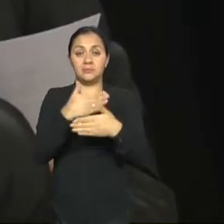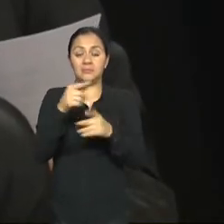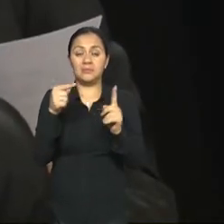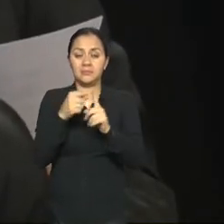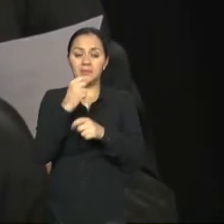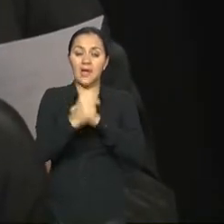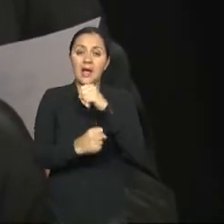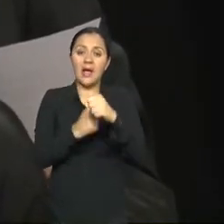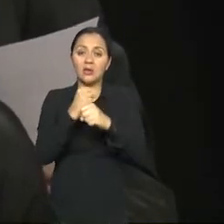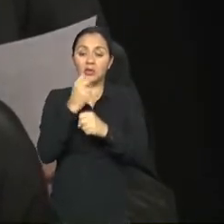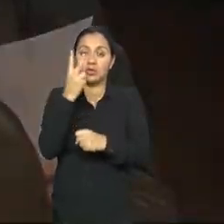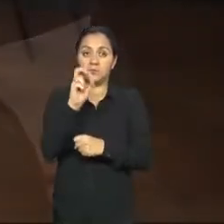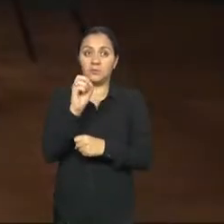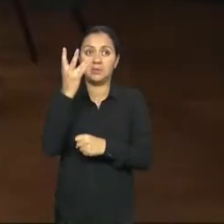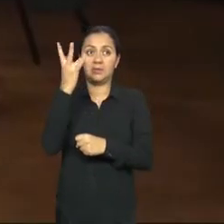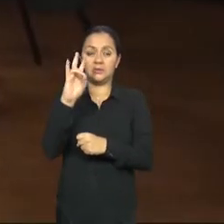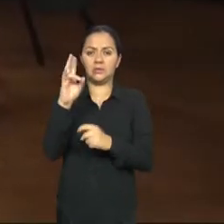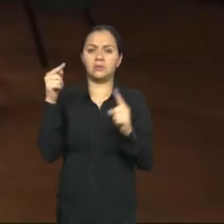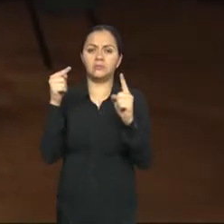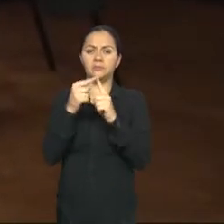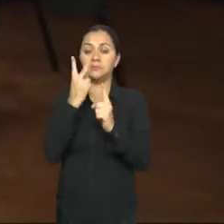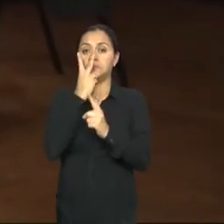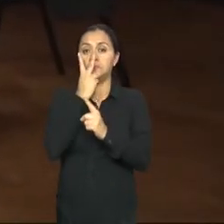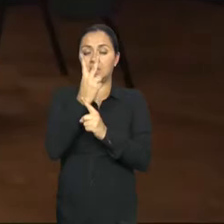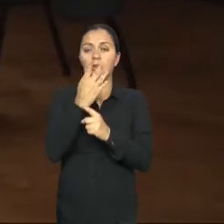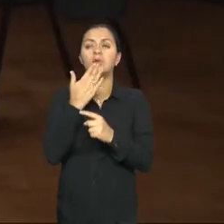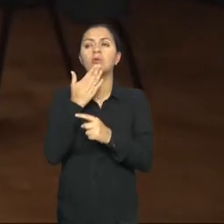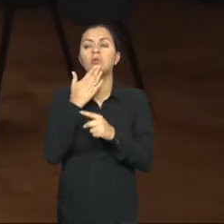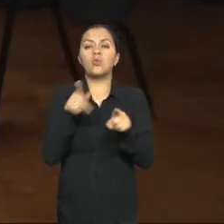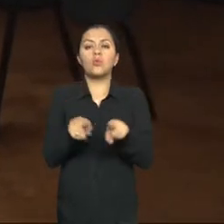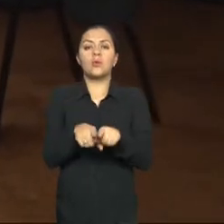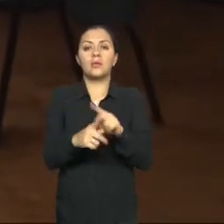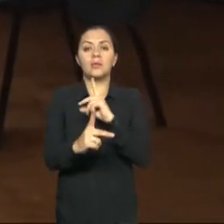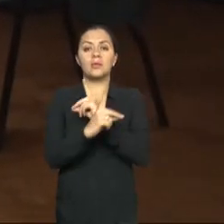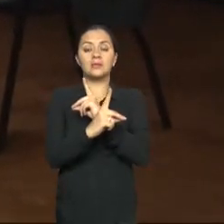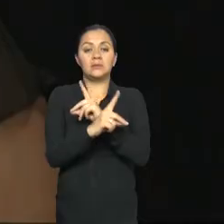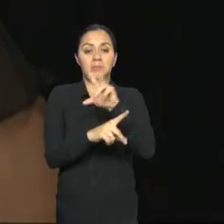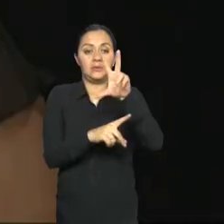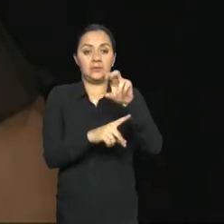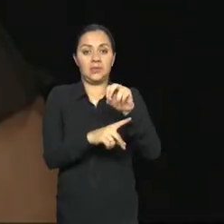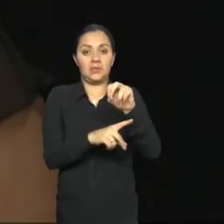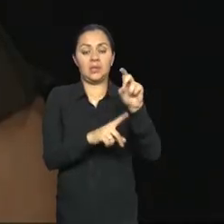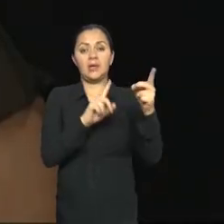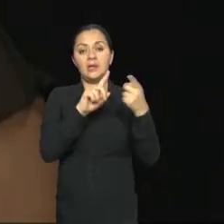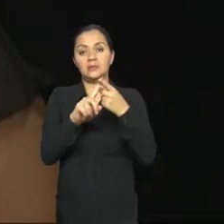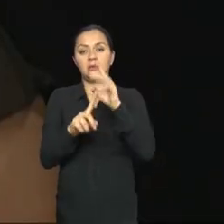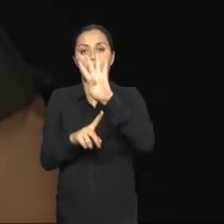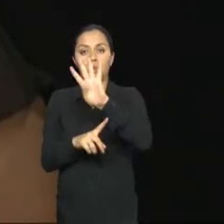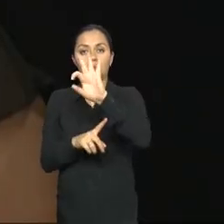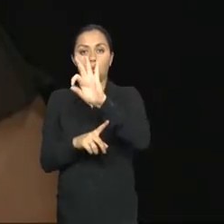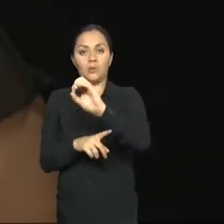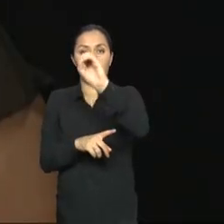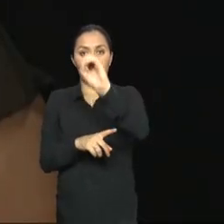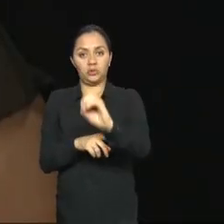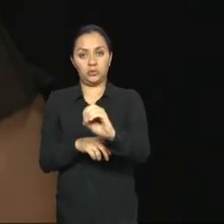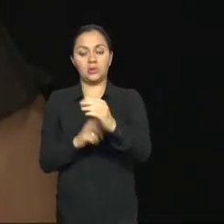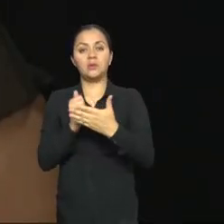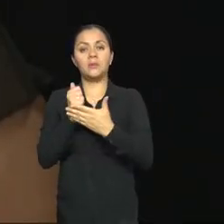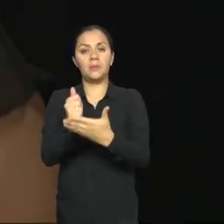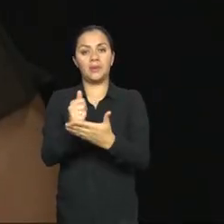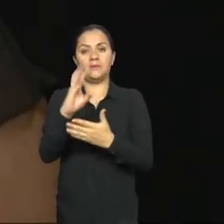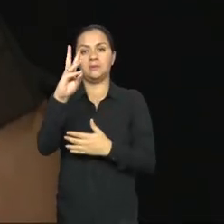al año 2017, tenemos que vamos a tener un grado de discapacidad del 30 al 49%, vamos a tener un beneficio